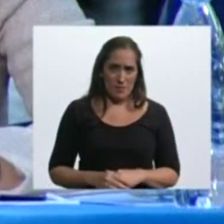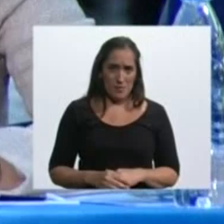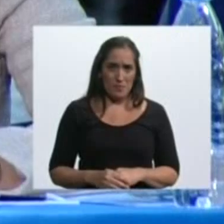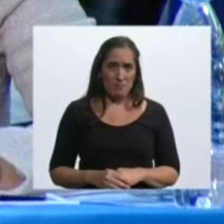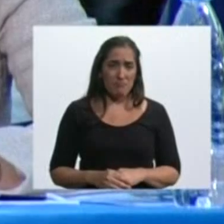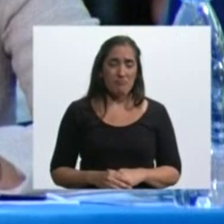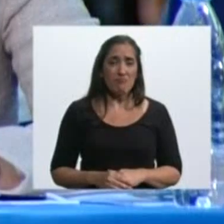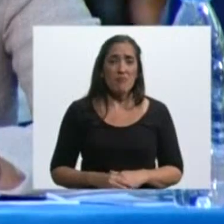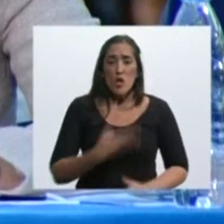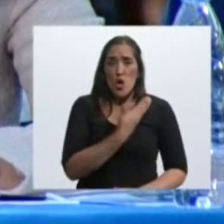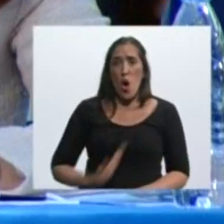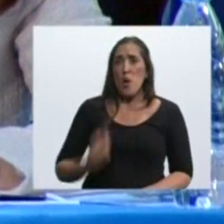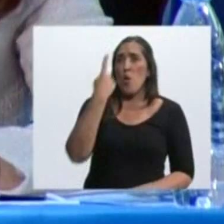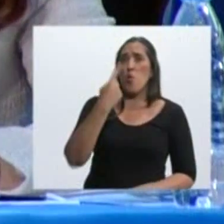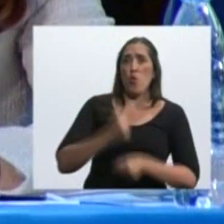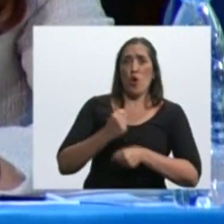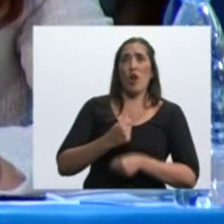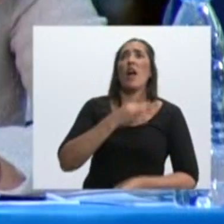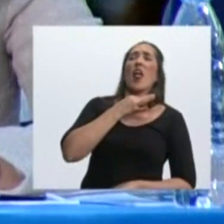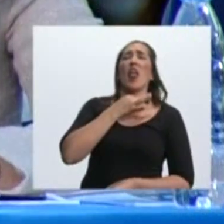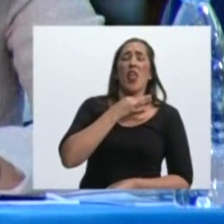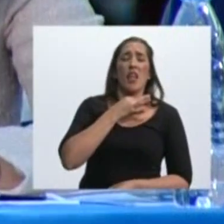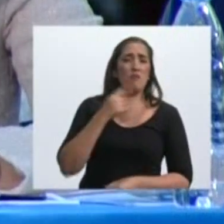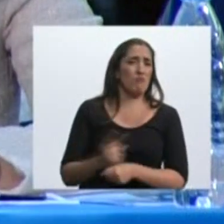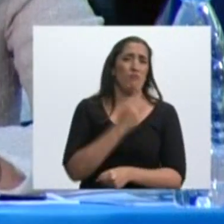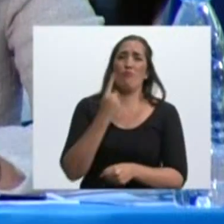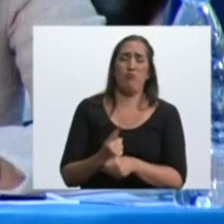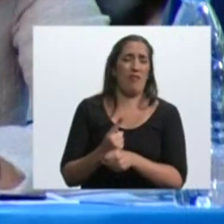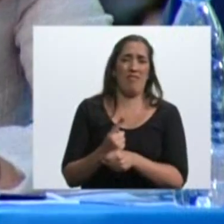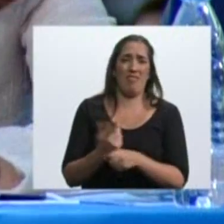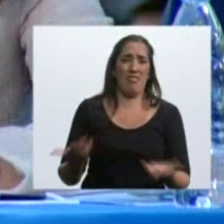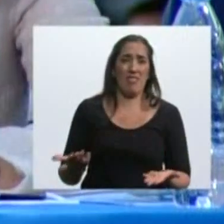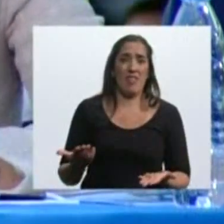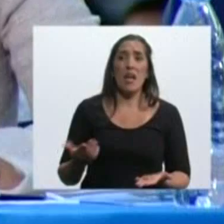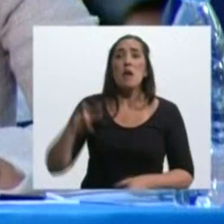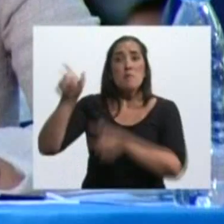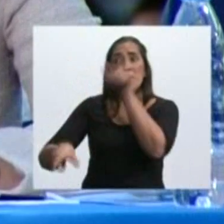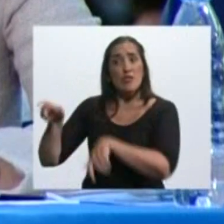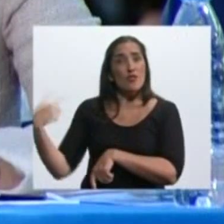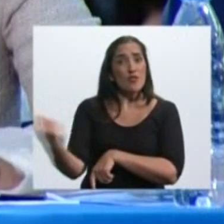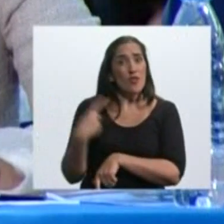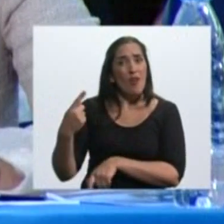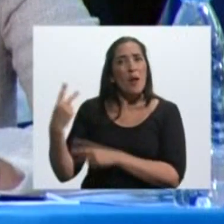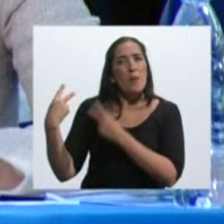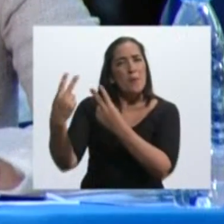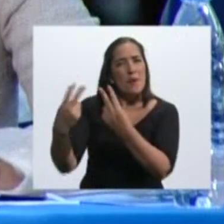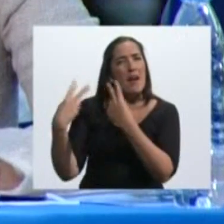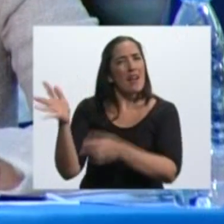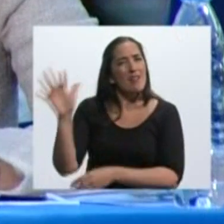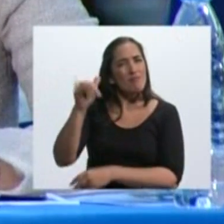un gobernante solo, una presidenta sola, no puede hacer las cosas. Y a los que viajan,